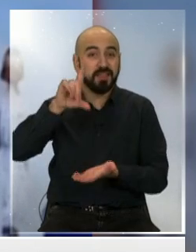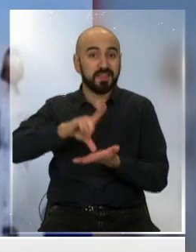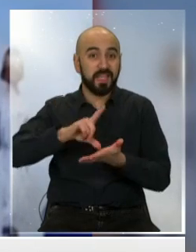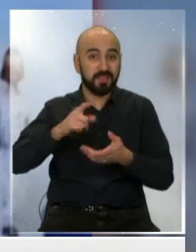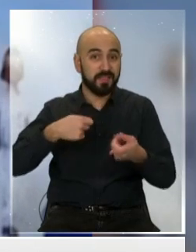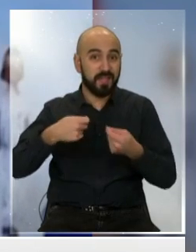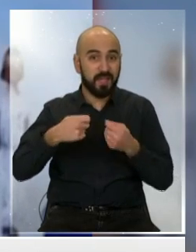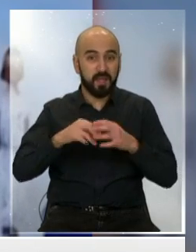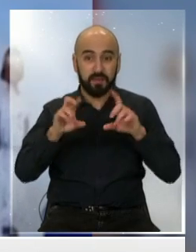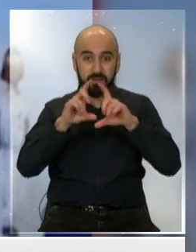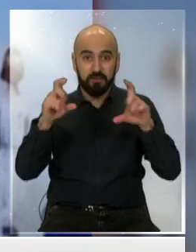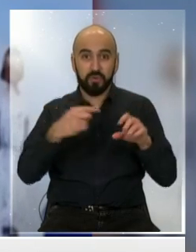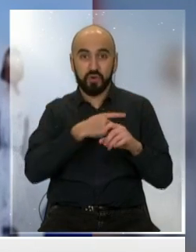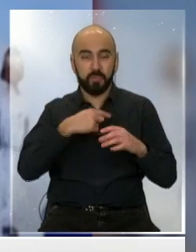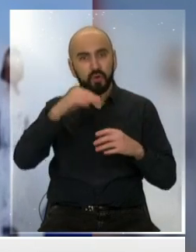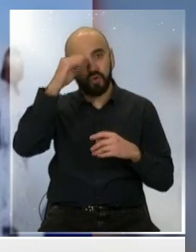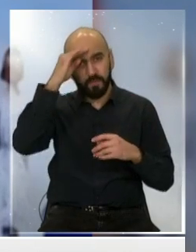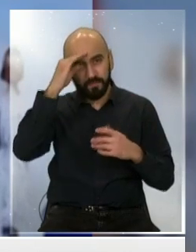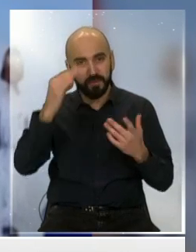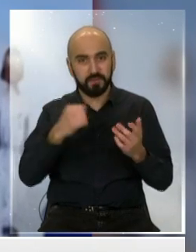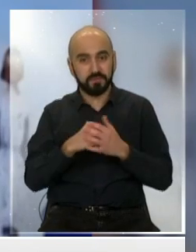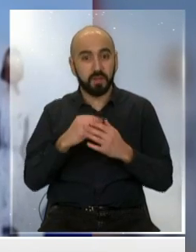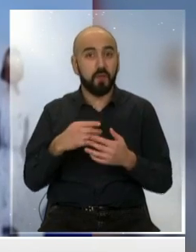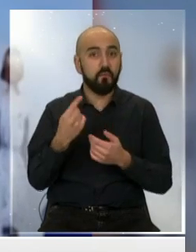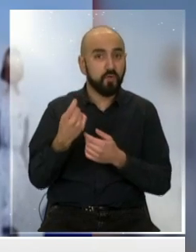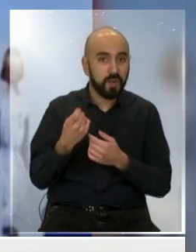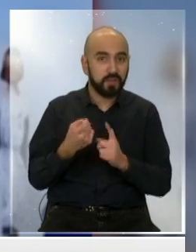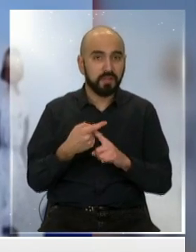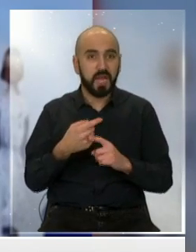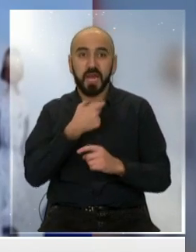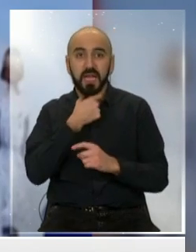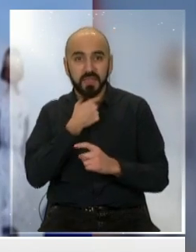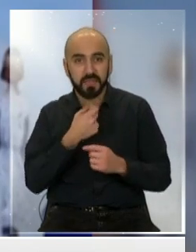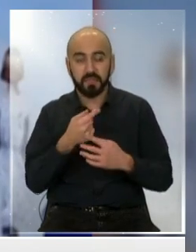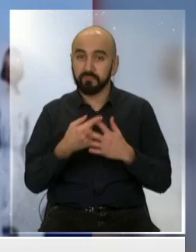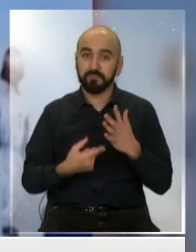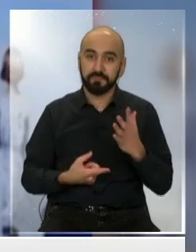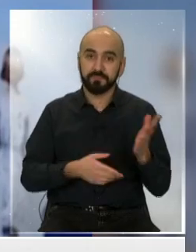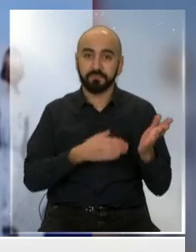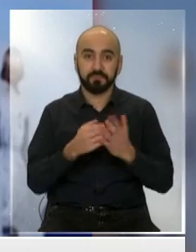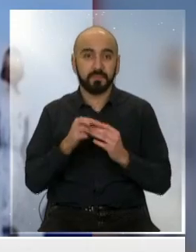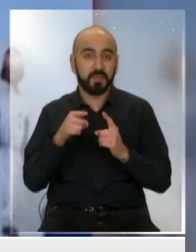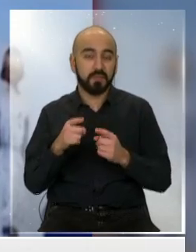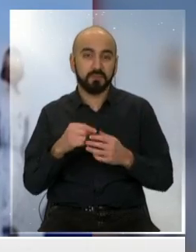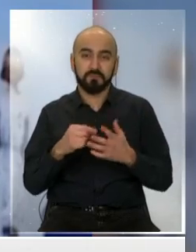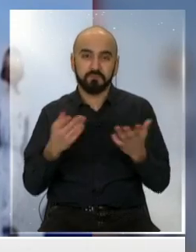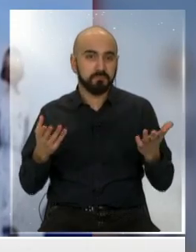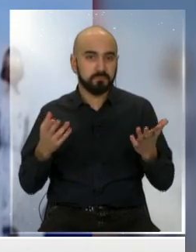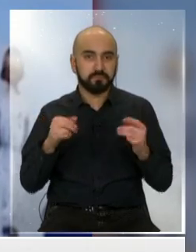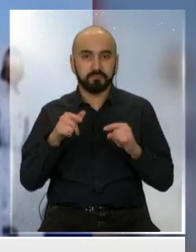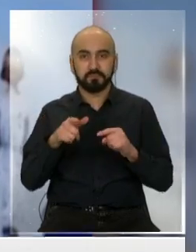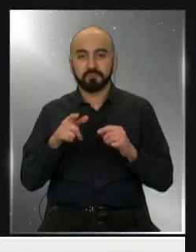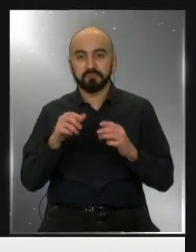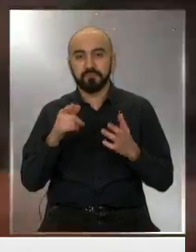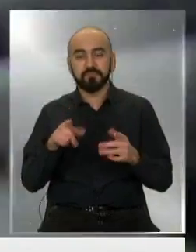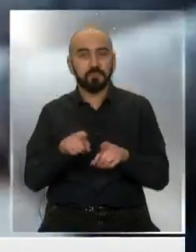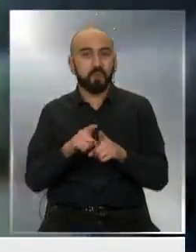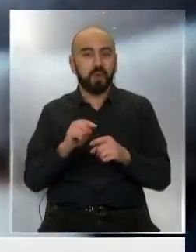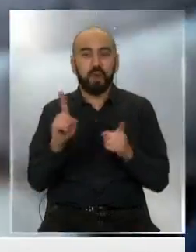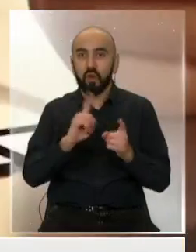identificar para que te den garantía, si es que te dan boleta y qué sé yo. Esos son el ABC de